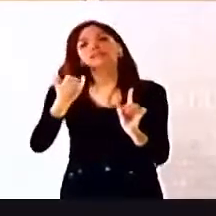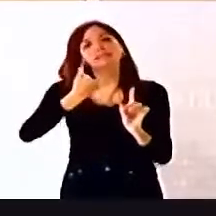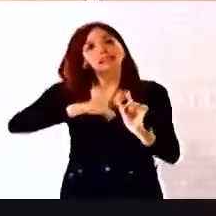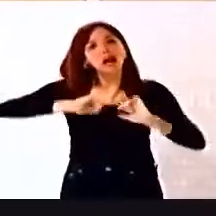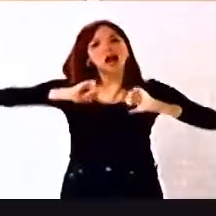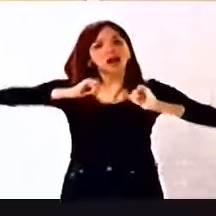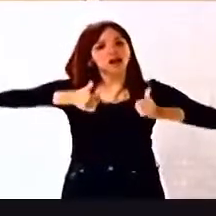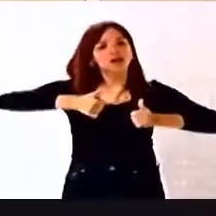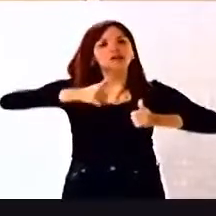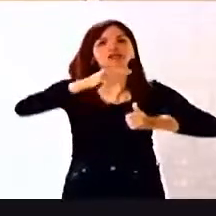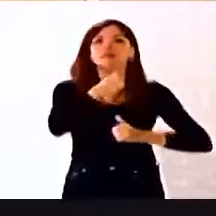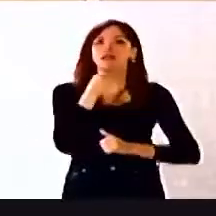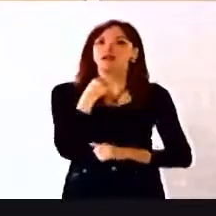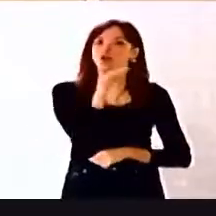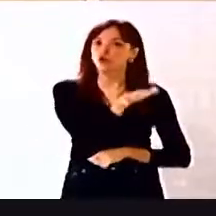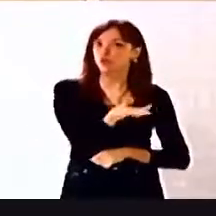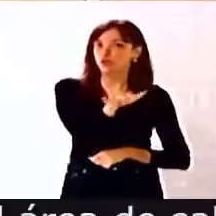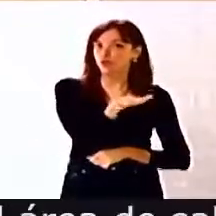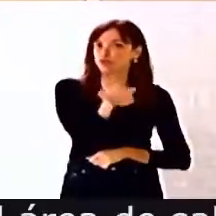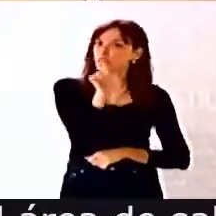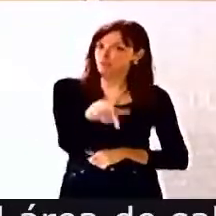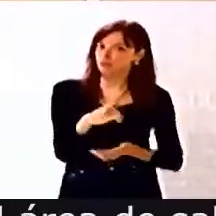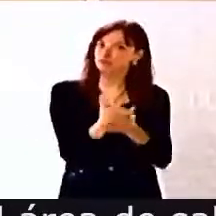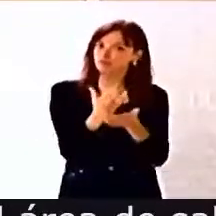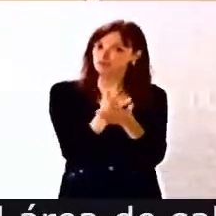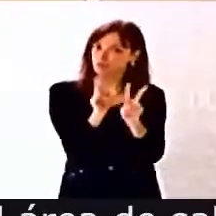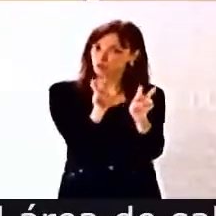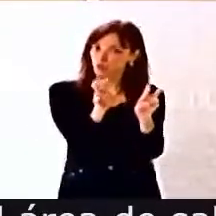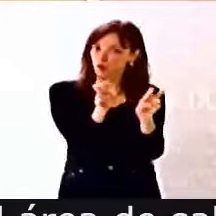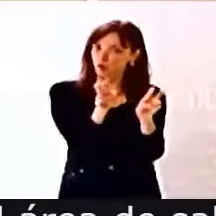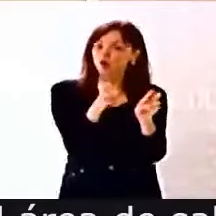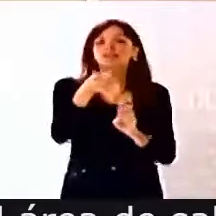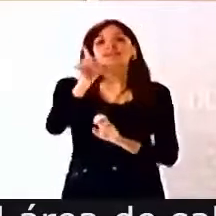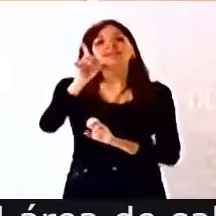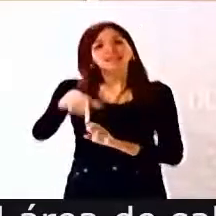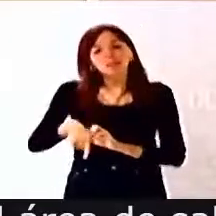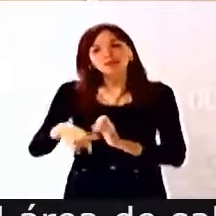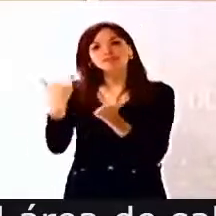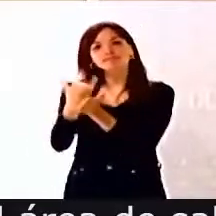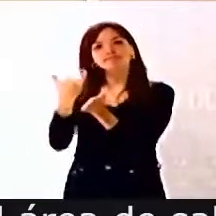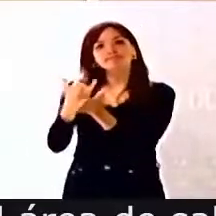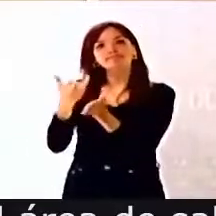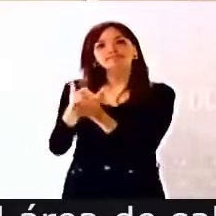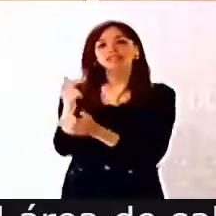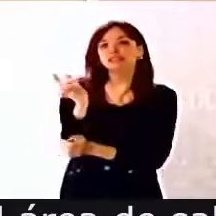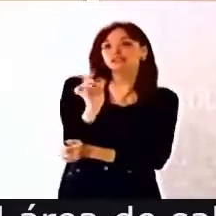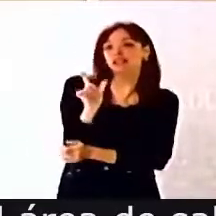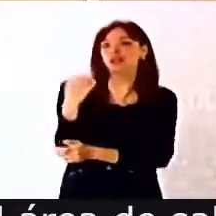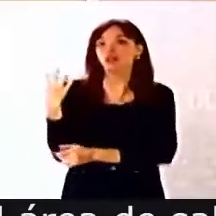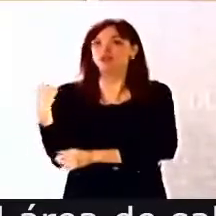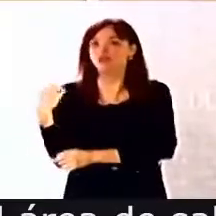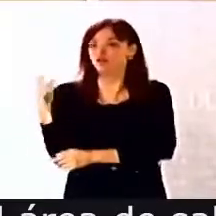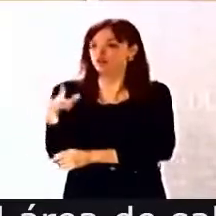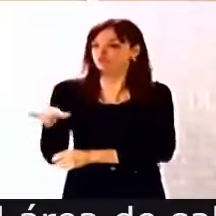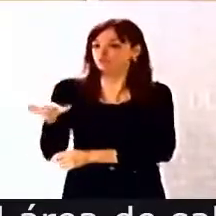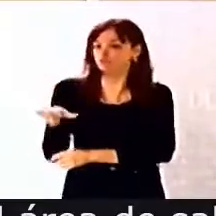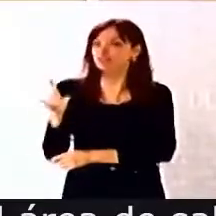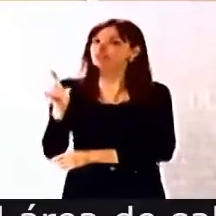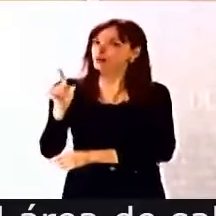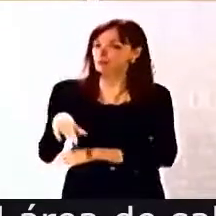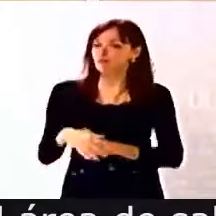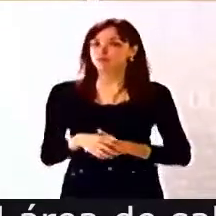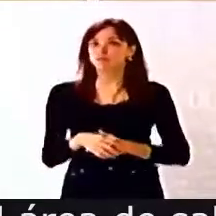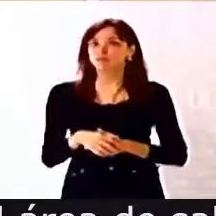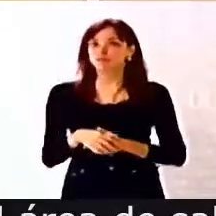en el área de salud de Badajoz, ya se están empezando a realizar en el área de salud de Llerena Zafra y ya se están